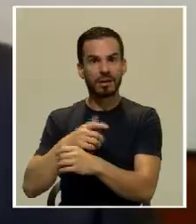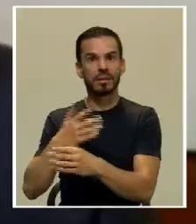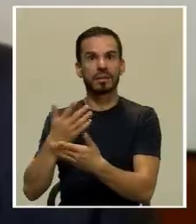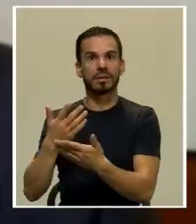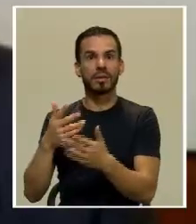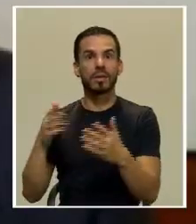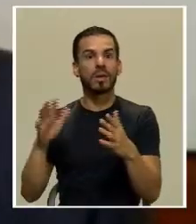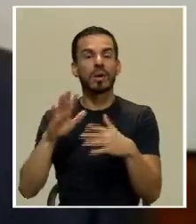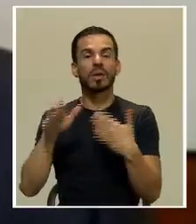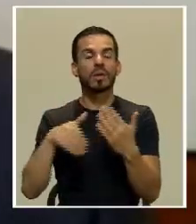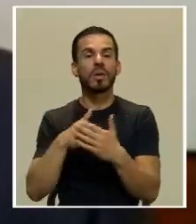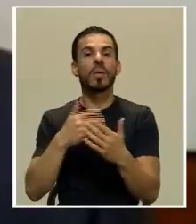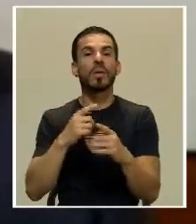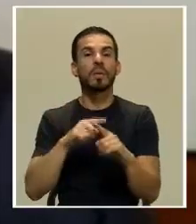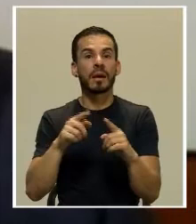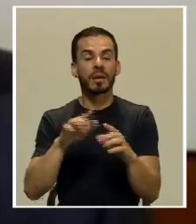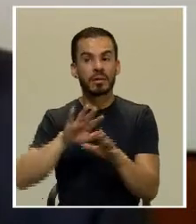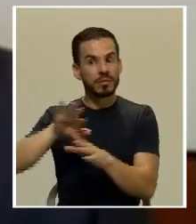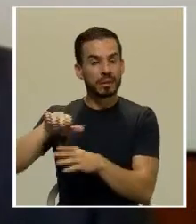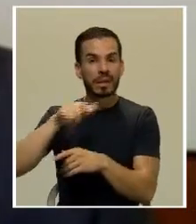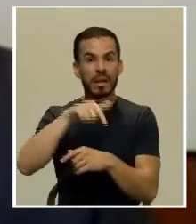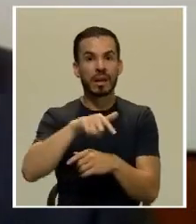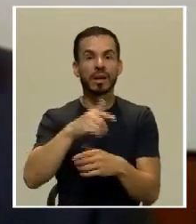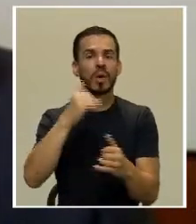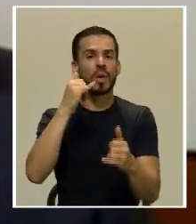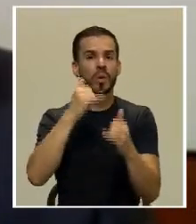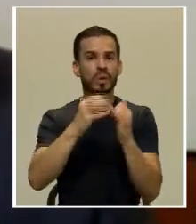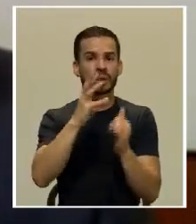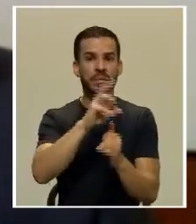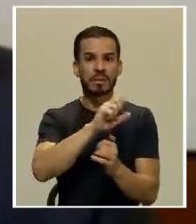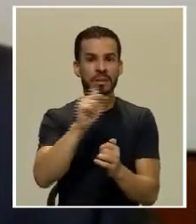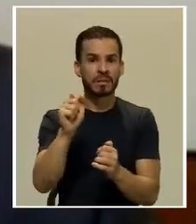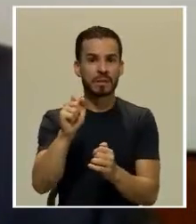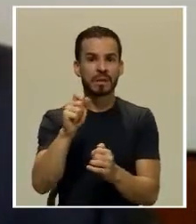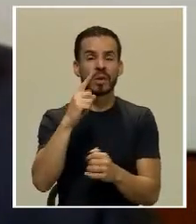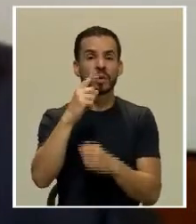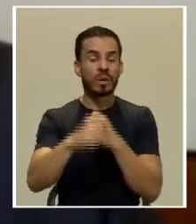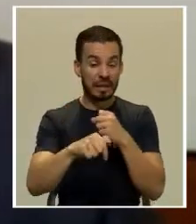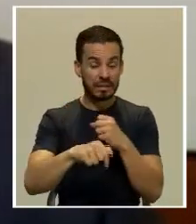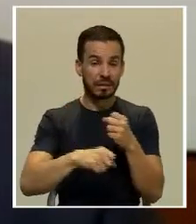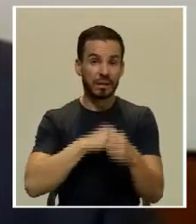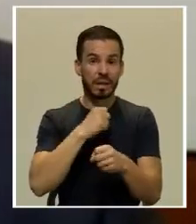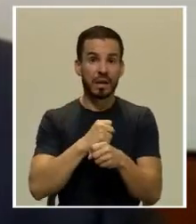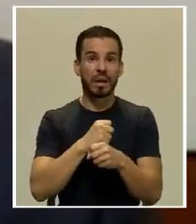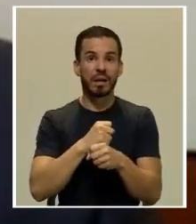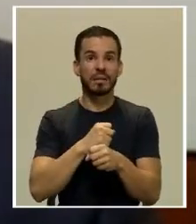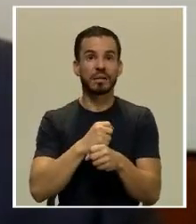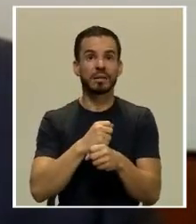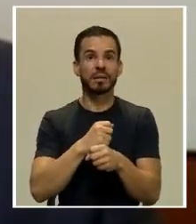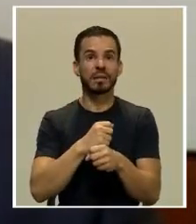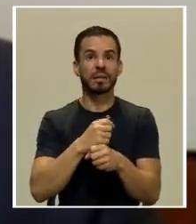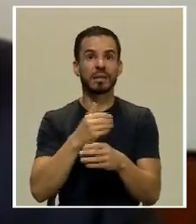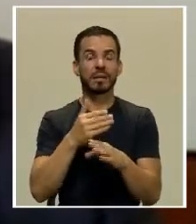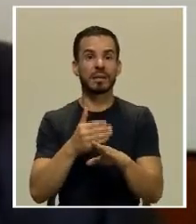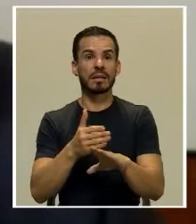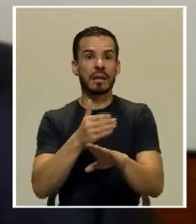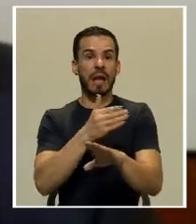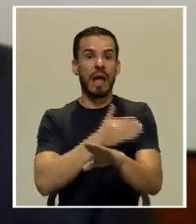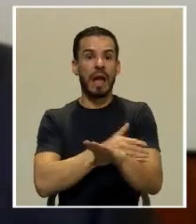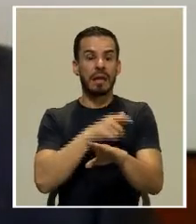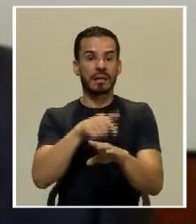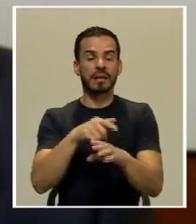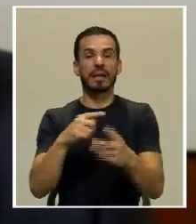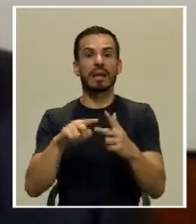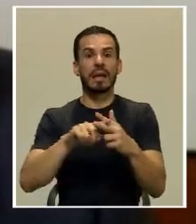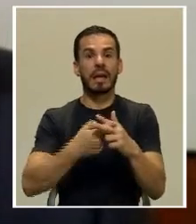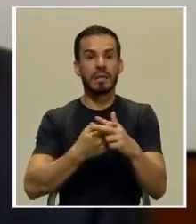la pandemia lo cruza todo, pero pandemia aparte, estamos en el último semestre de un año que es la antesala del año preelectoral.